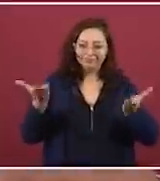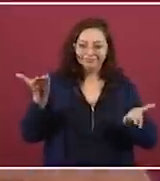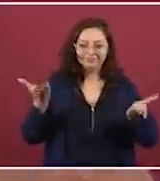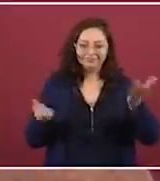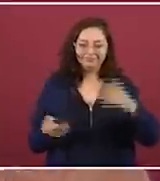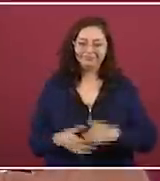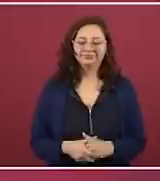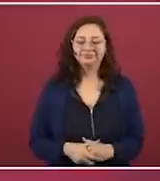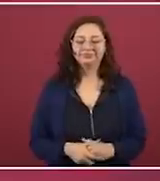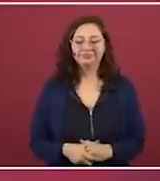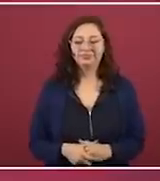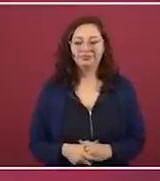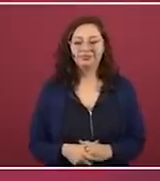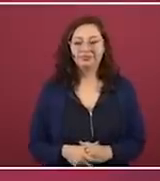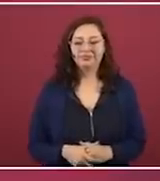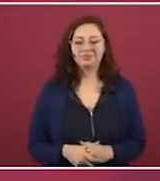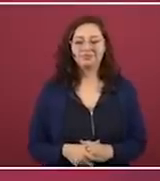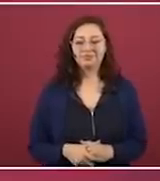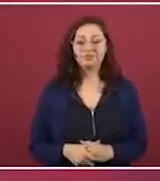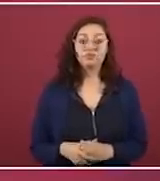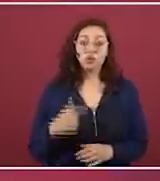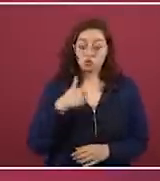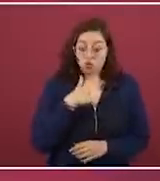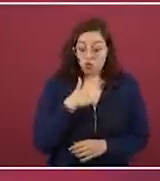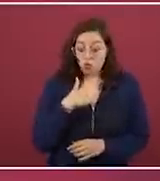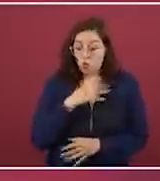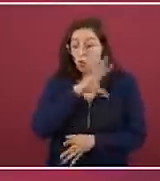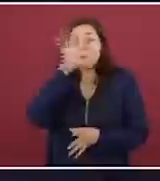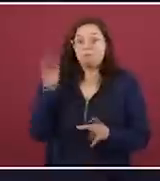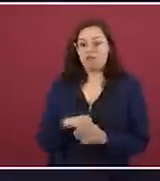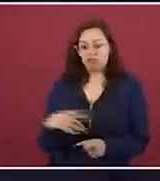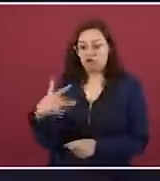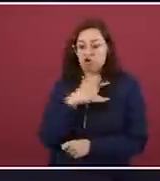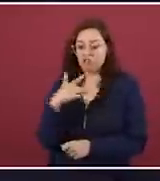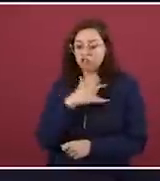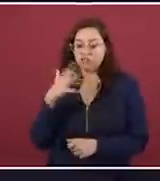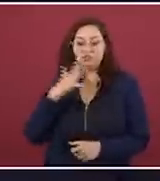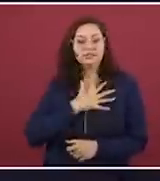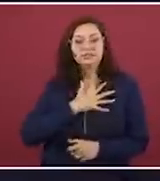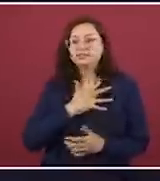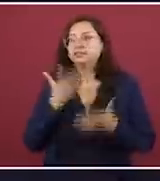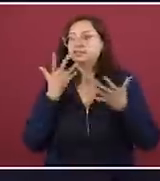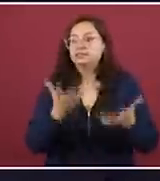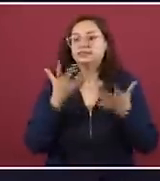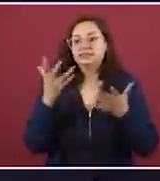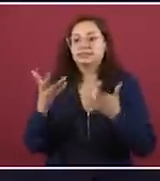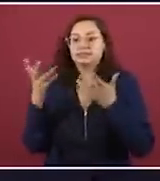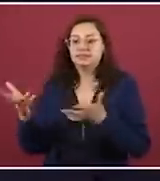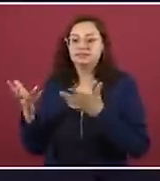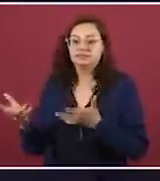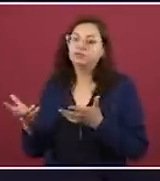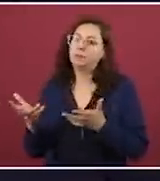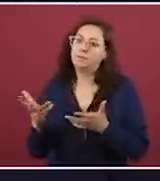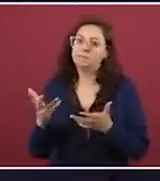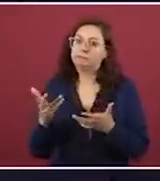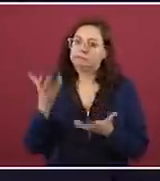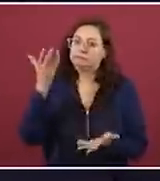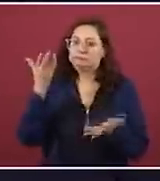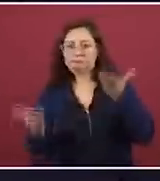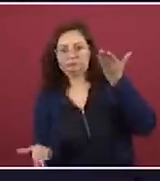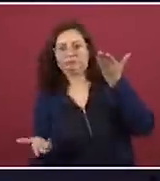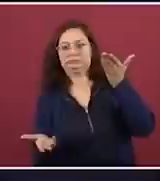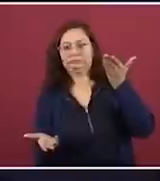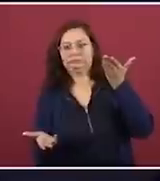Entonces, si fuese pura pasión, pues no sería lo más conveniente, aunque